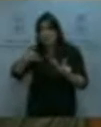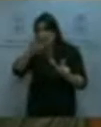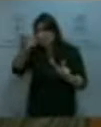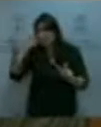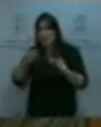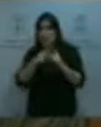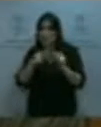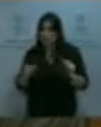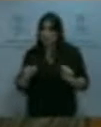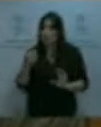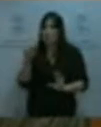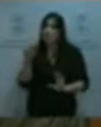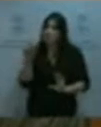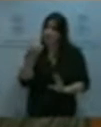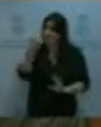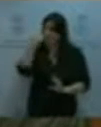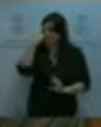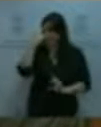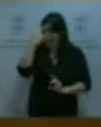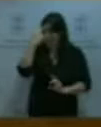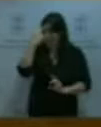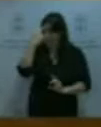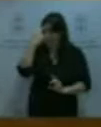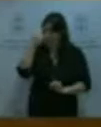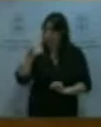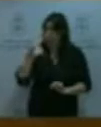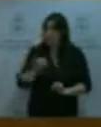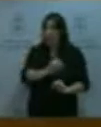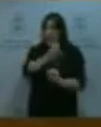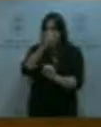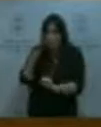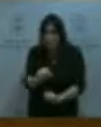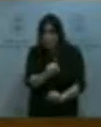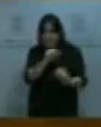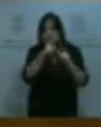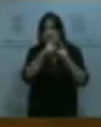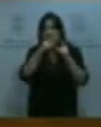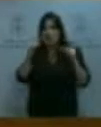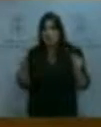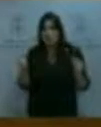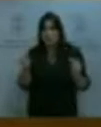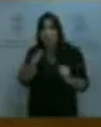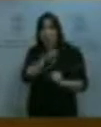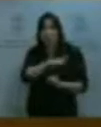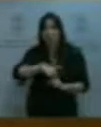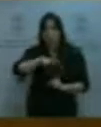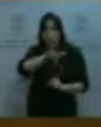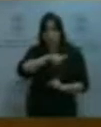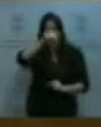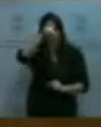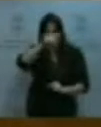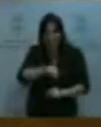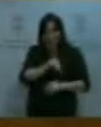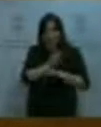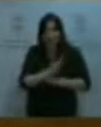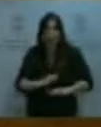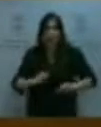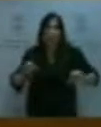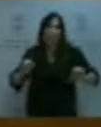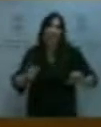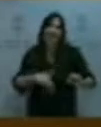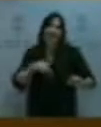que la defensa de Asturias se produce en la Junta General del Principado. No se produce ni en el